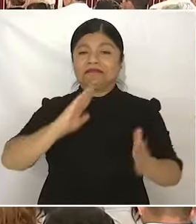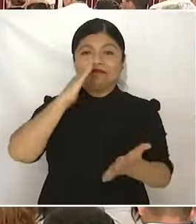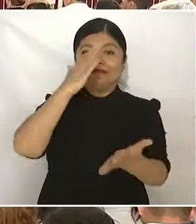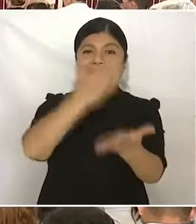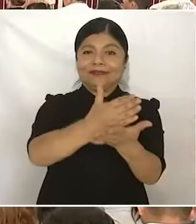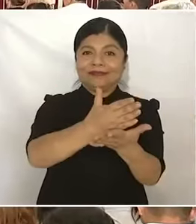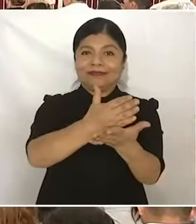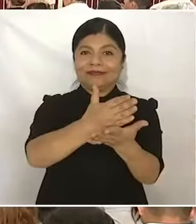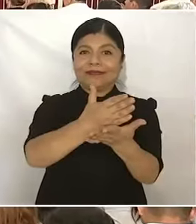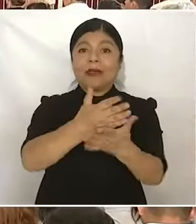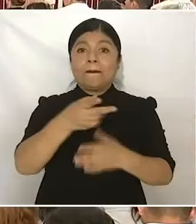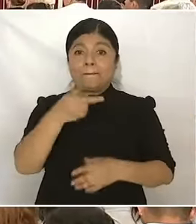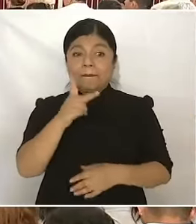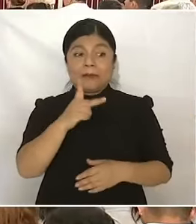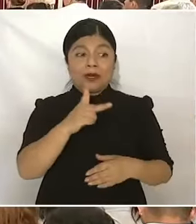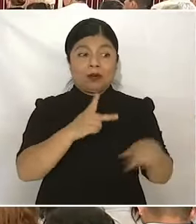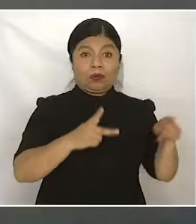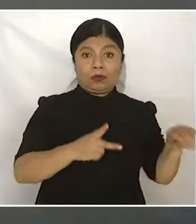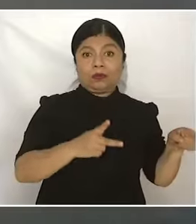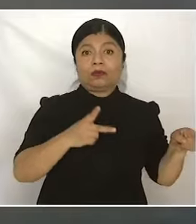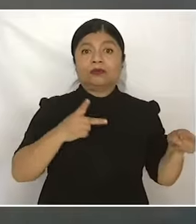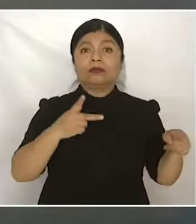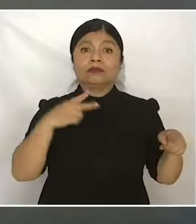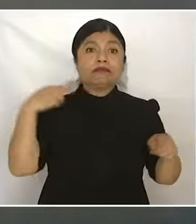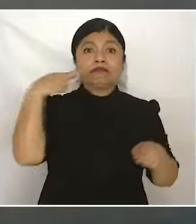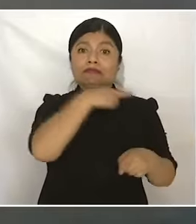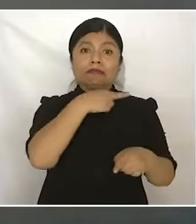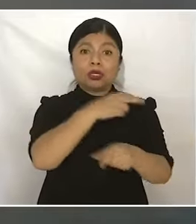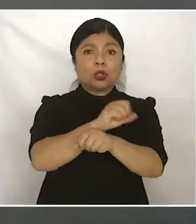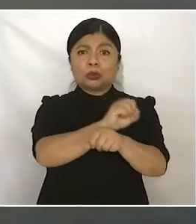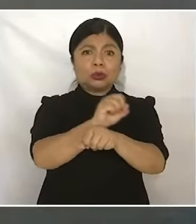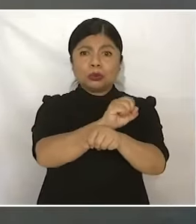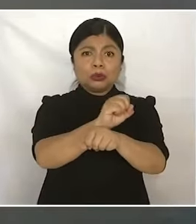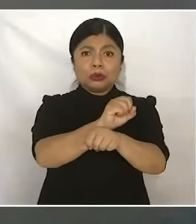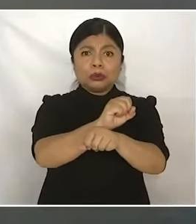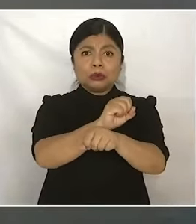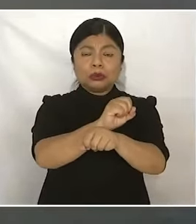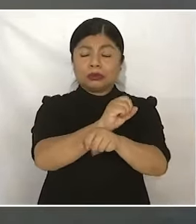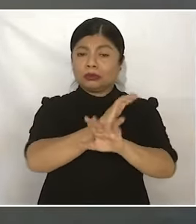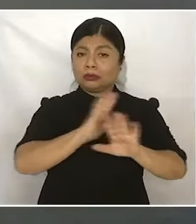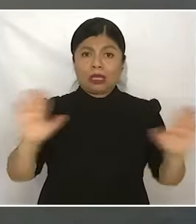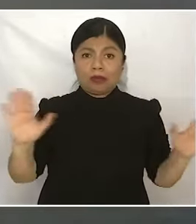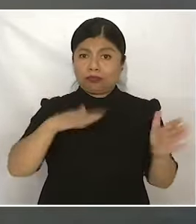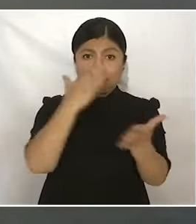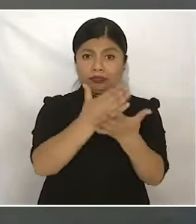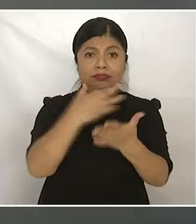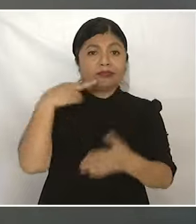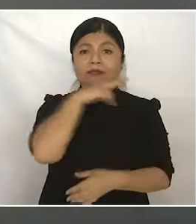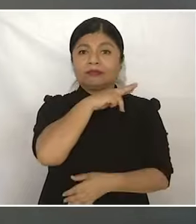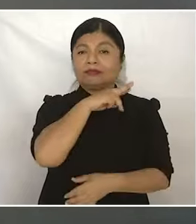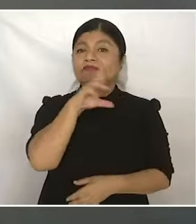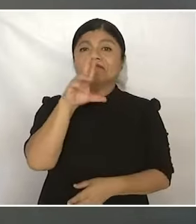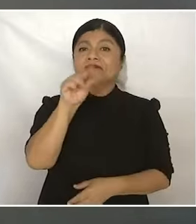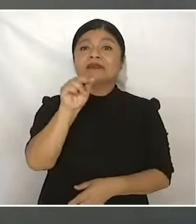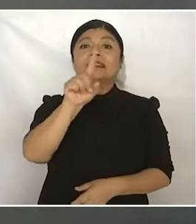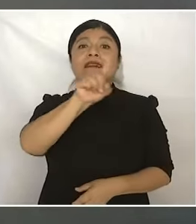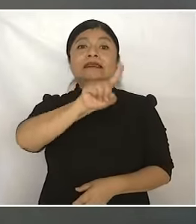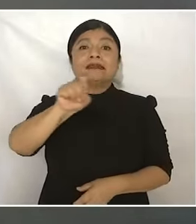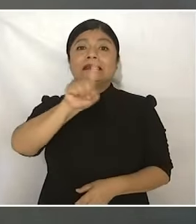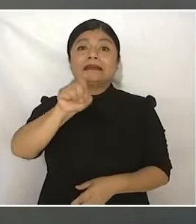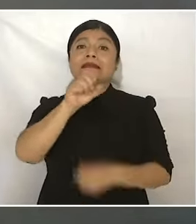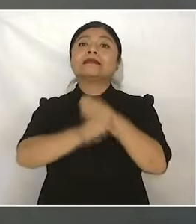pronto, no. Nos llevó más de 100 años que se lograra la